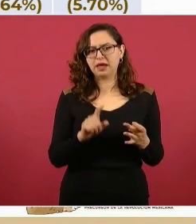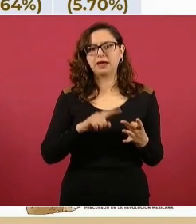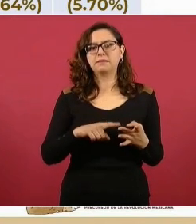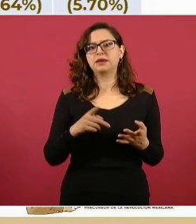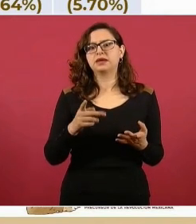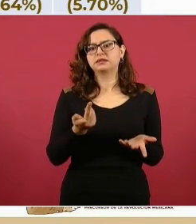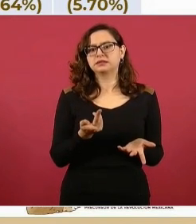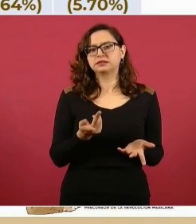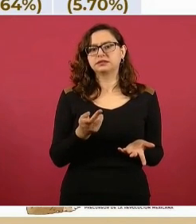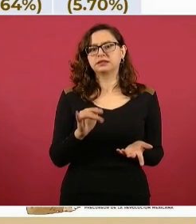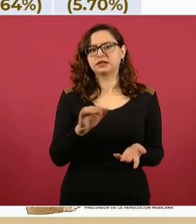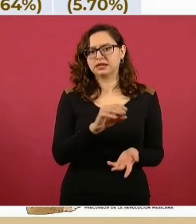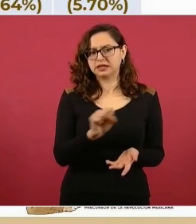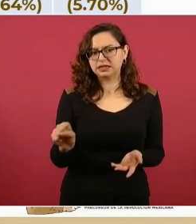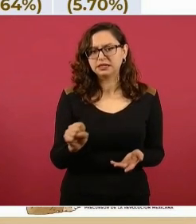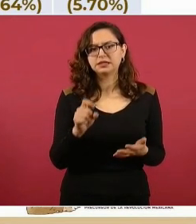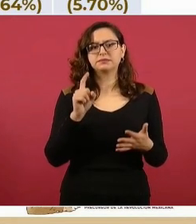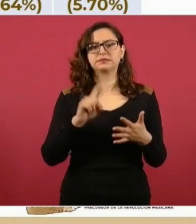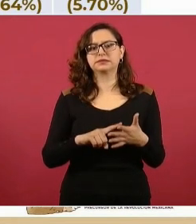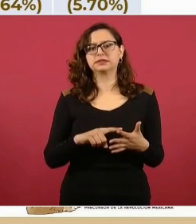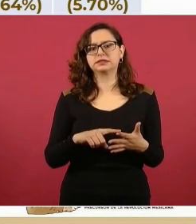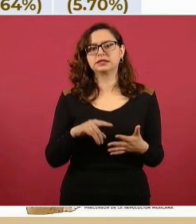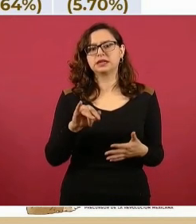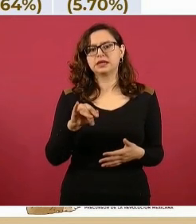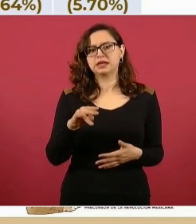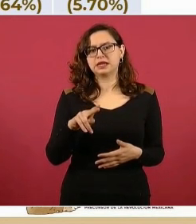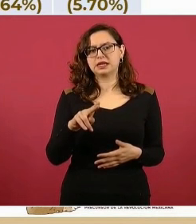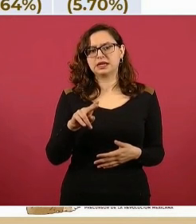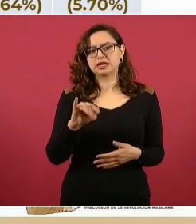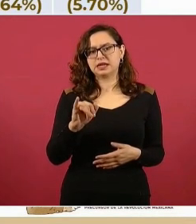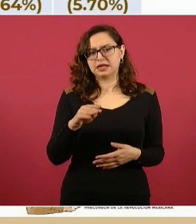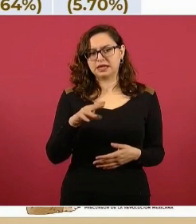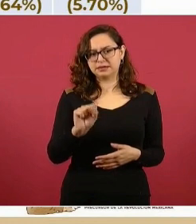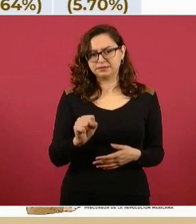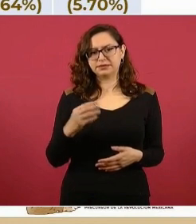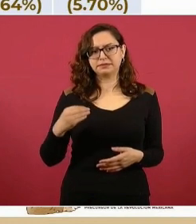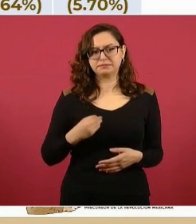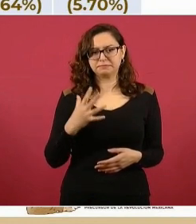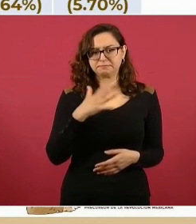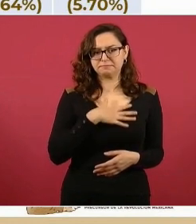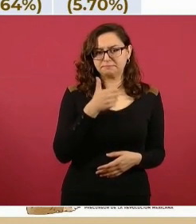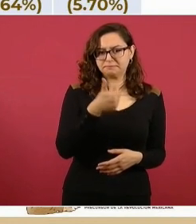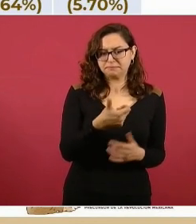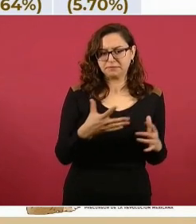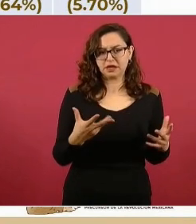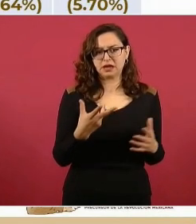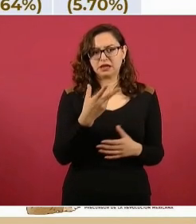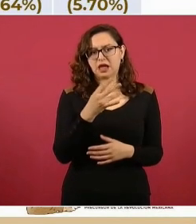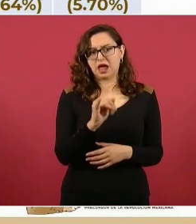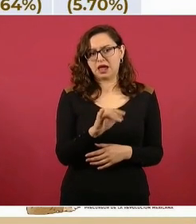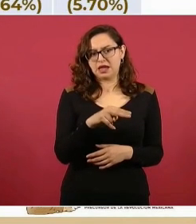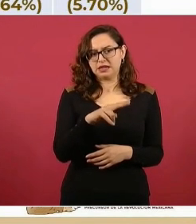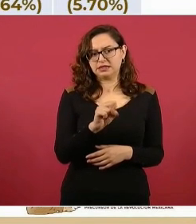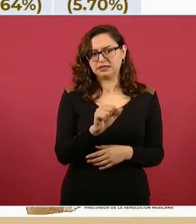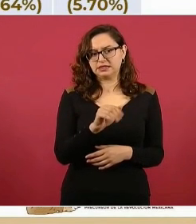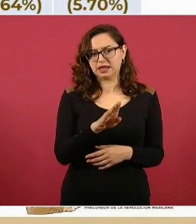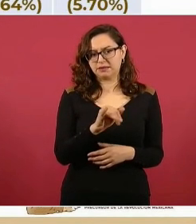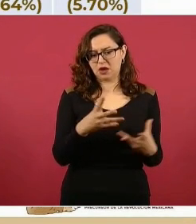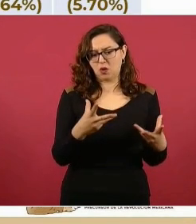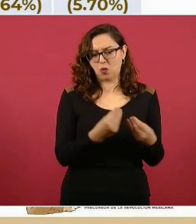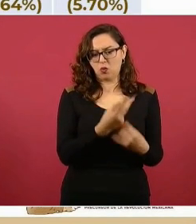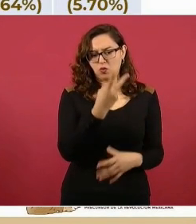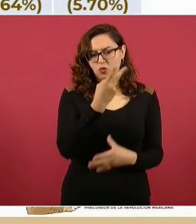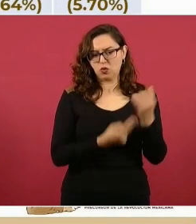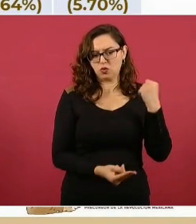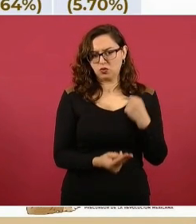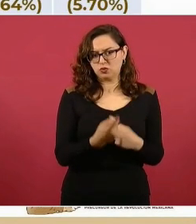links en su régimen ordinario y sin xavi e iniesta como las dos instituciones para atención a